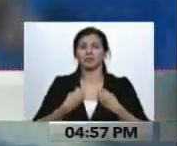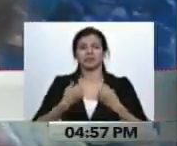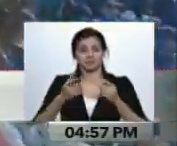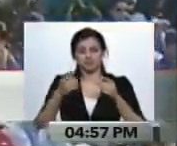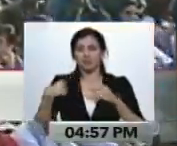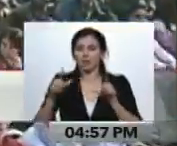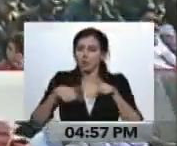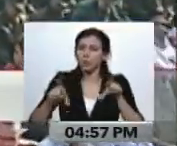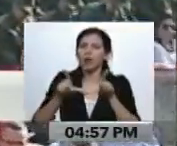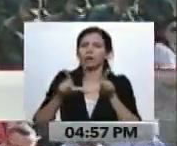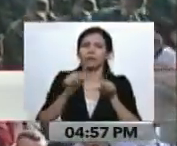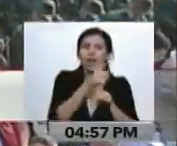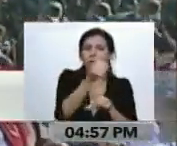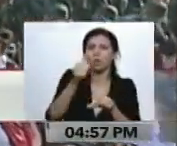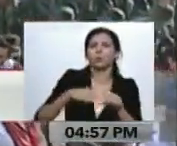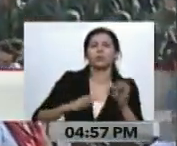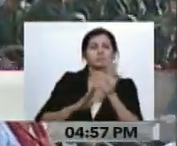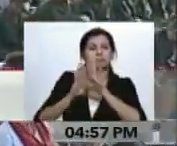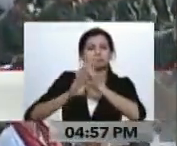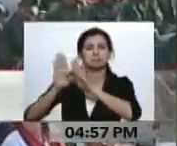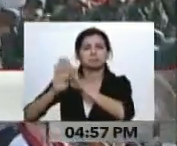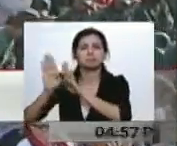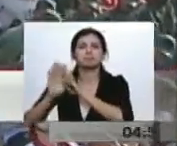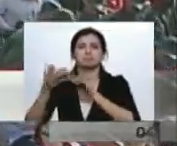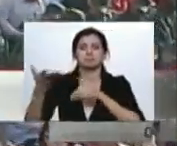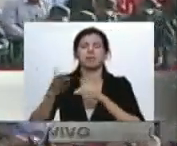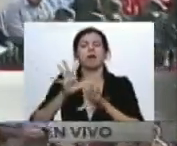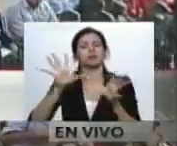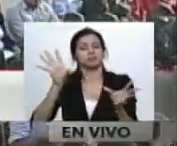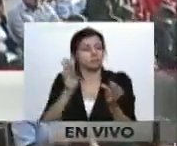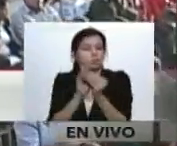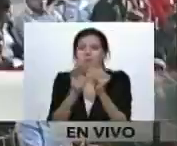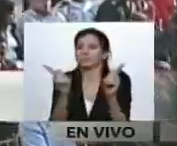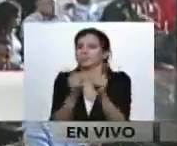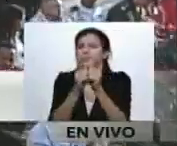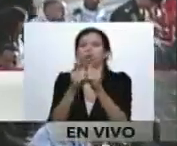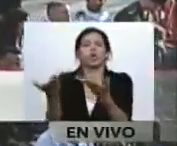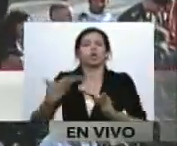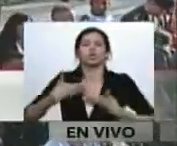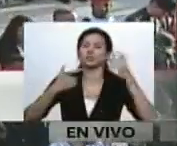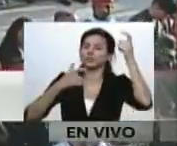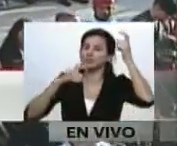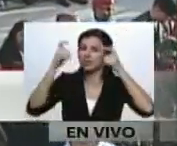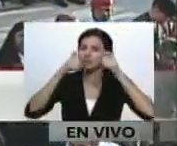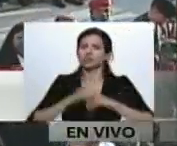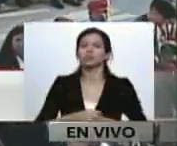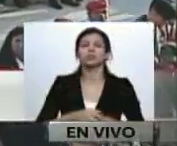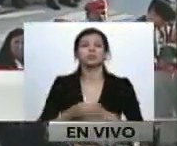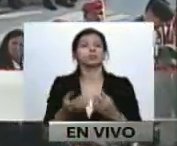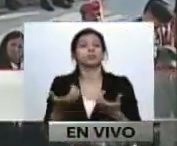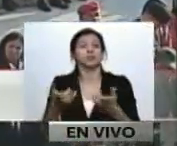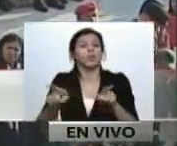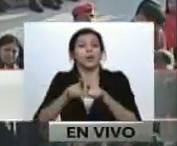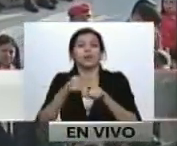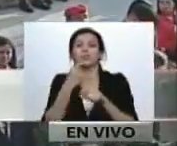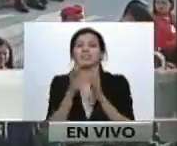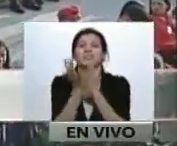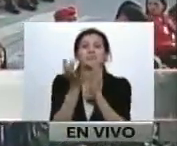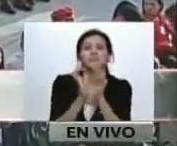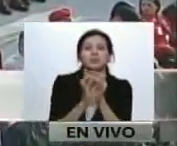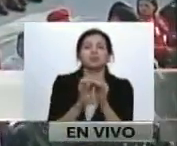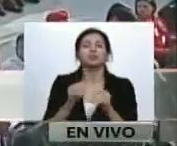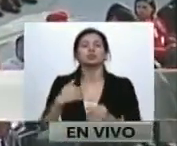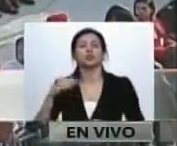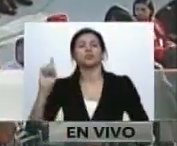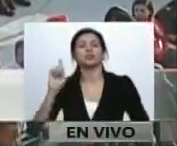para crecer. Allí se sintetiza el legado. Yo he venido para que tengan vida. Así se